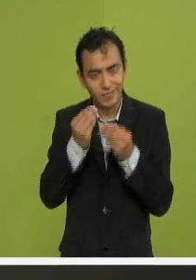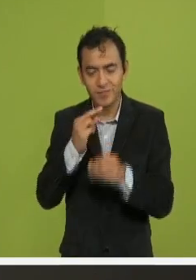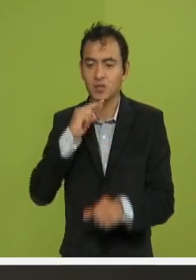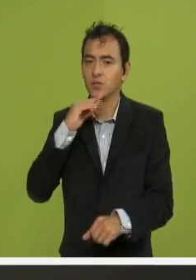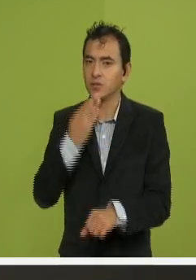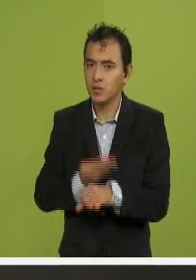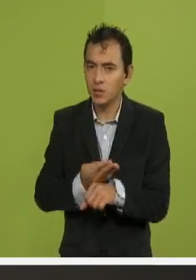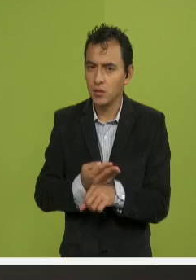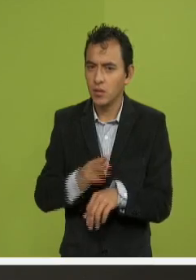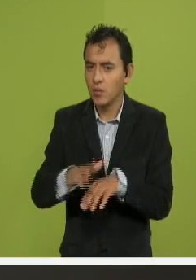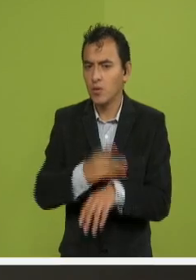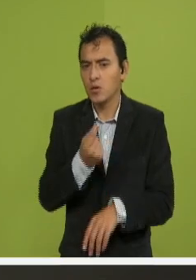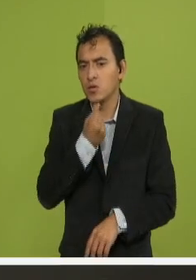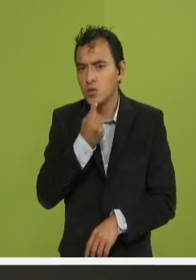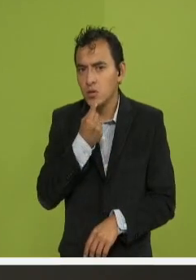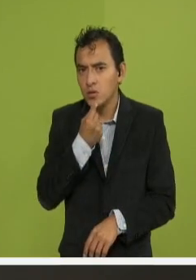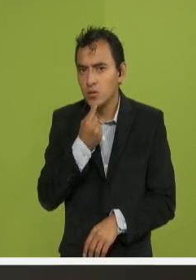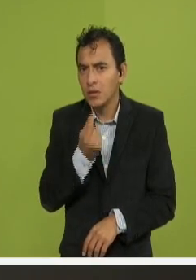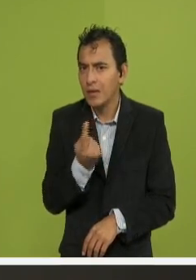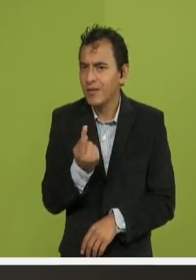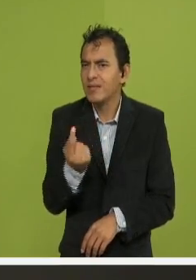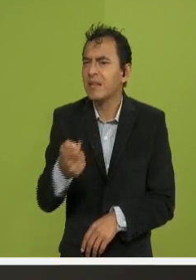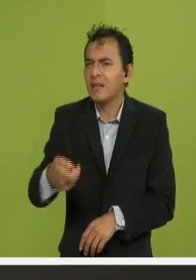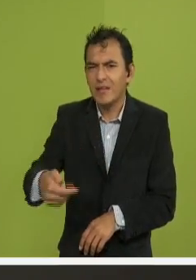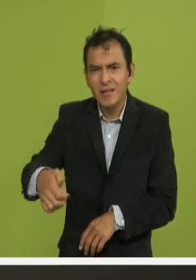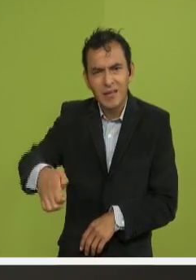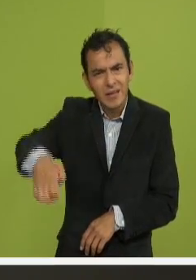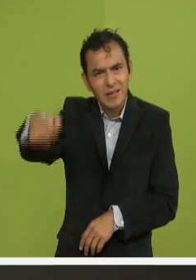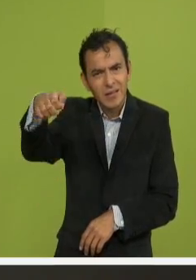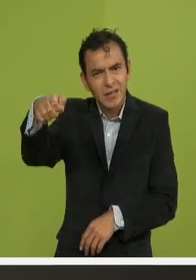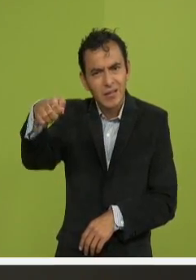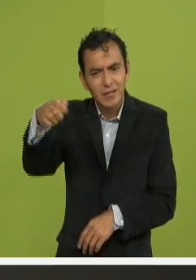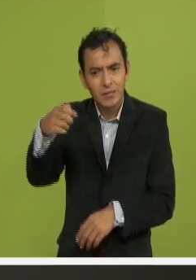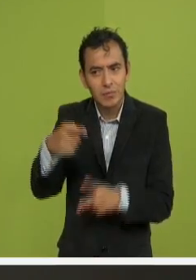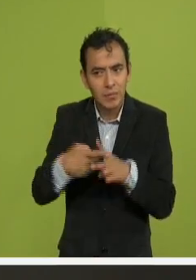niño, ¿a qué edad empieza a trabajar, por ejemplo, más o menos?